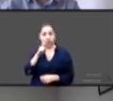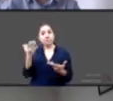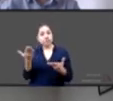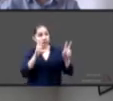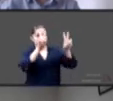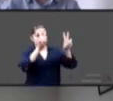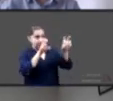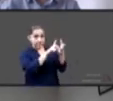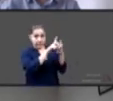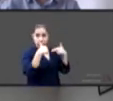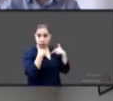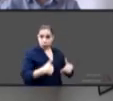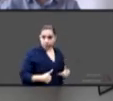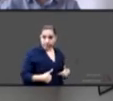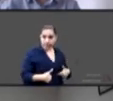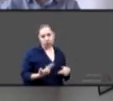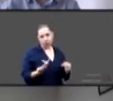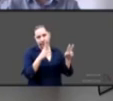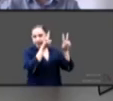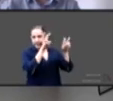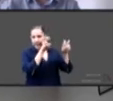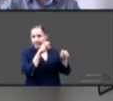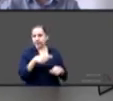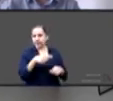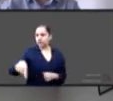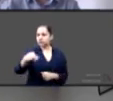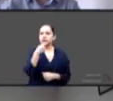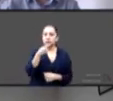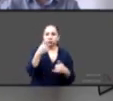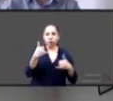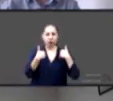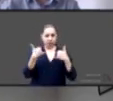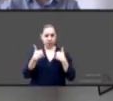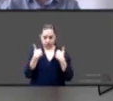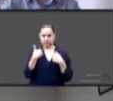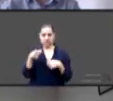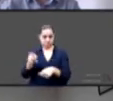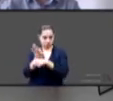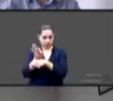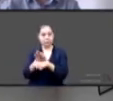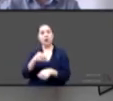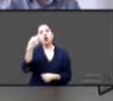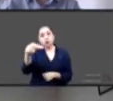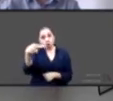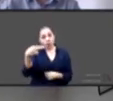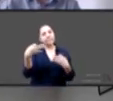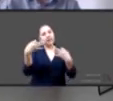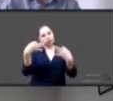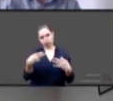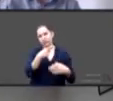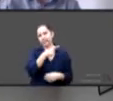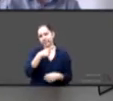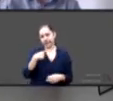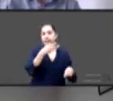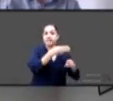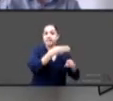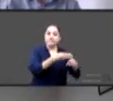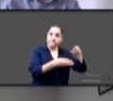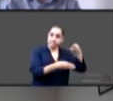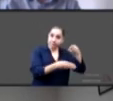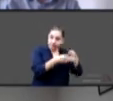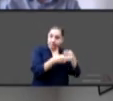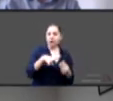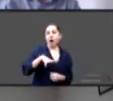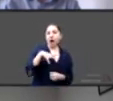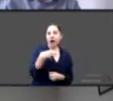materia de protección de niñez y adolescencia, técnicamente lo correcto es que nosotros le llamemos con nombre y apellido, material de abuso sexual